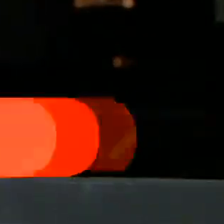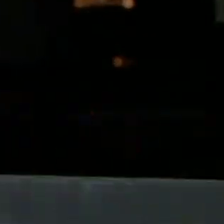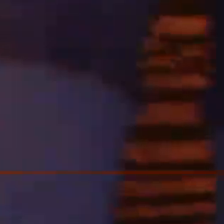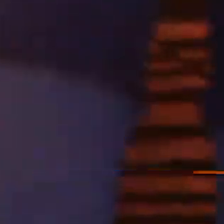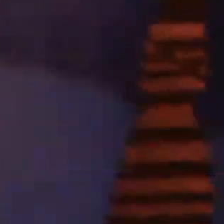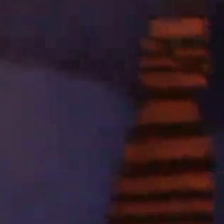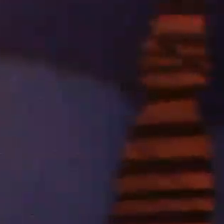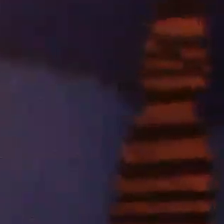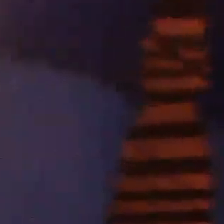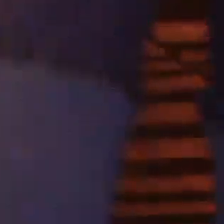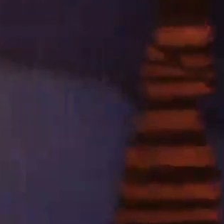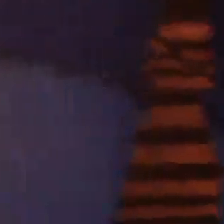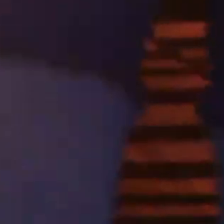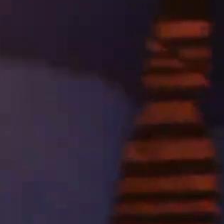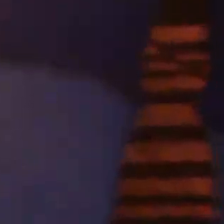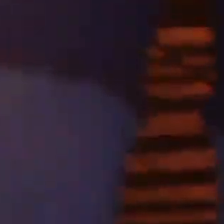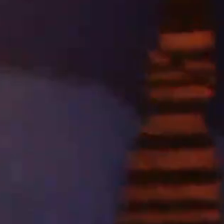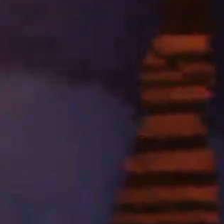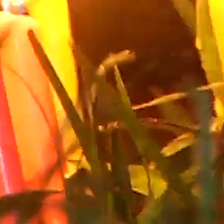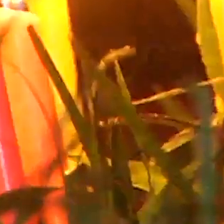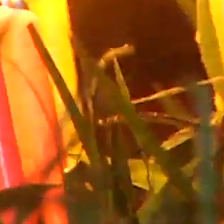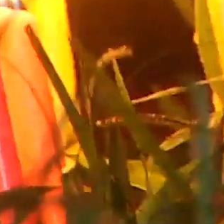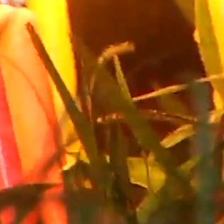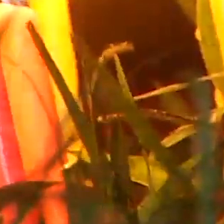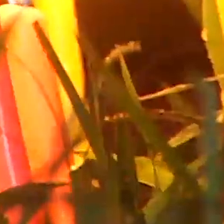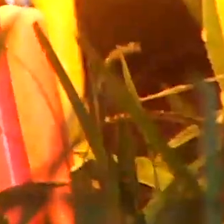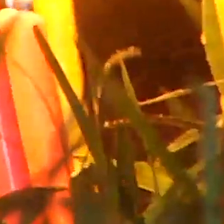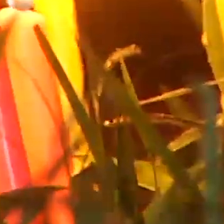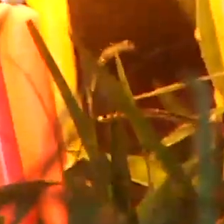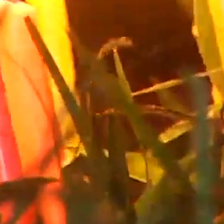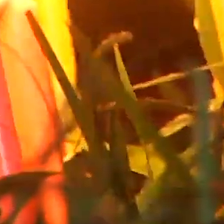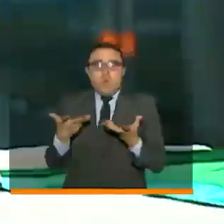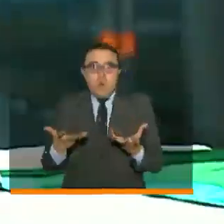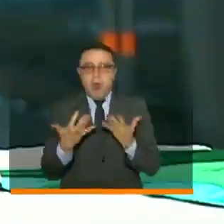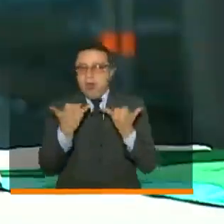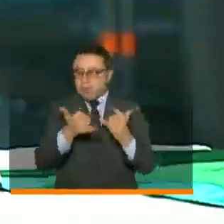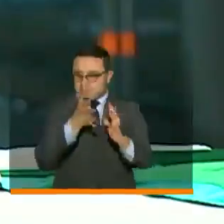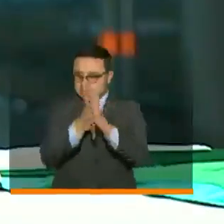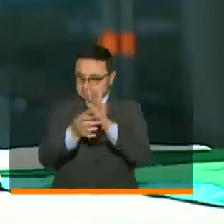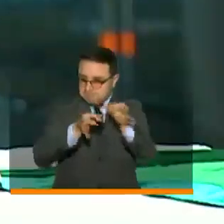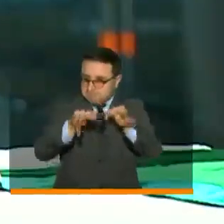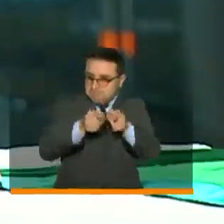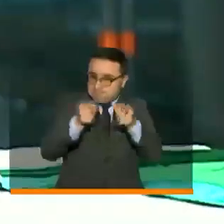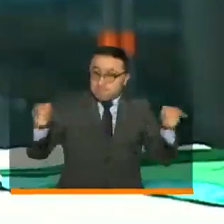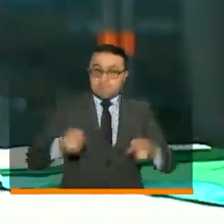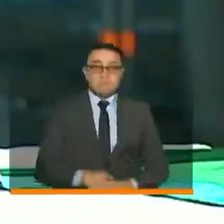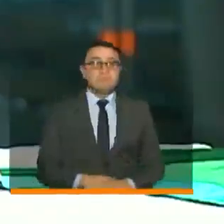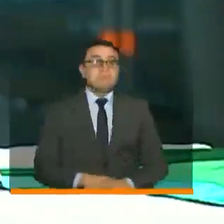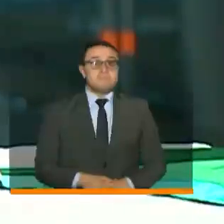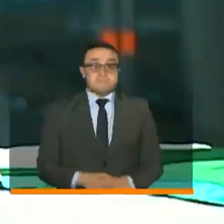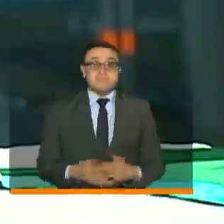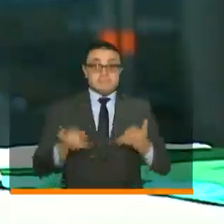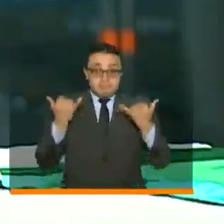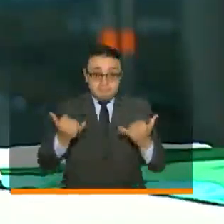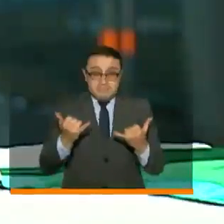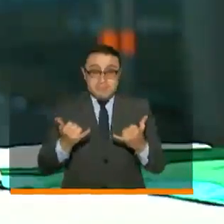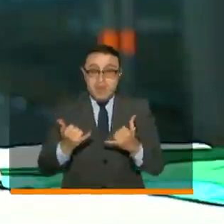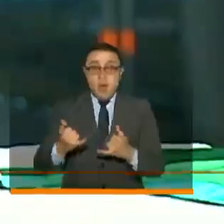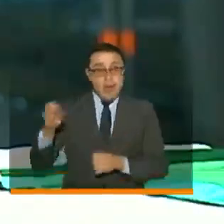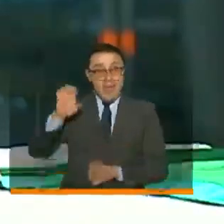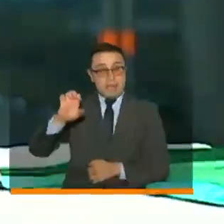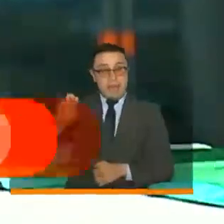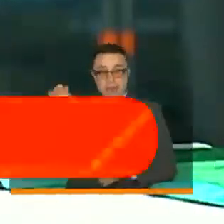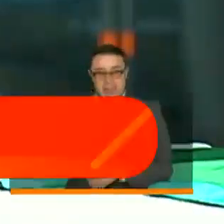para las fiestas de navidad año nuevo y el puente de reyes que en el momento en el que estamos avanzando en el mes de enero